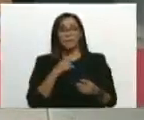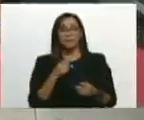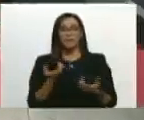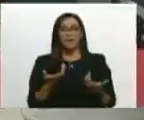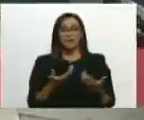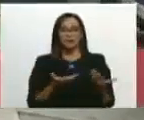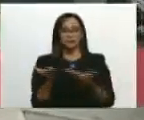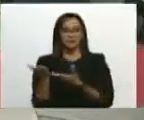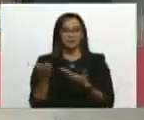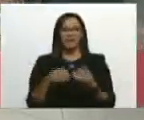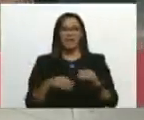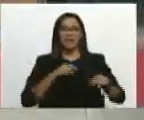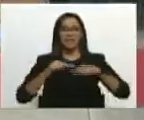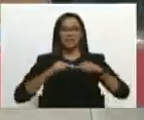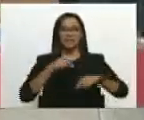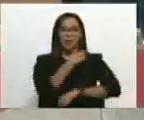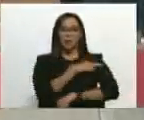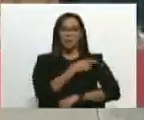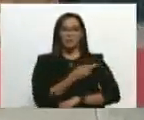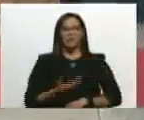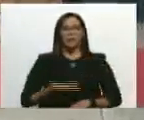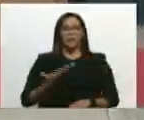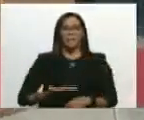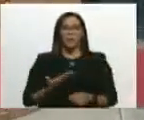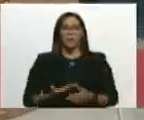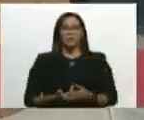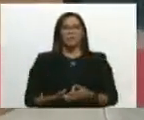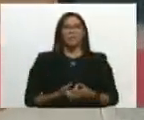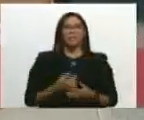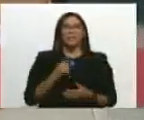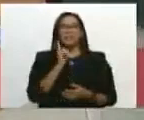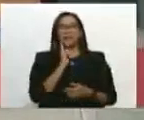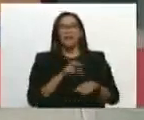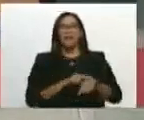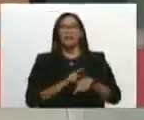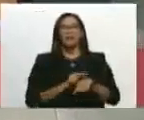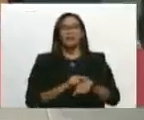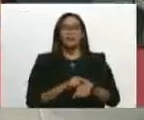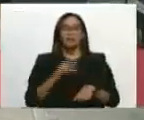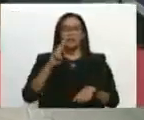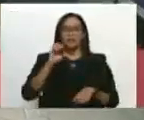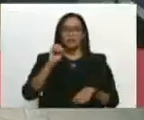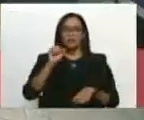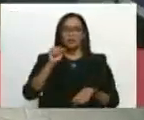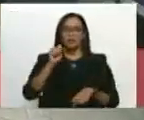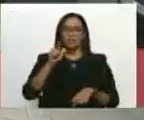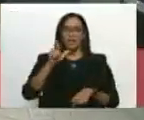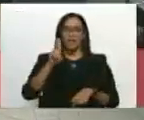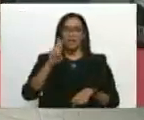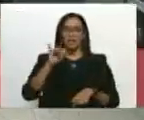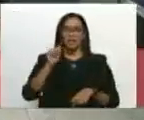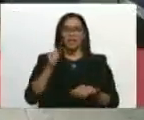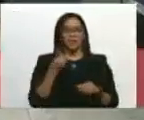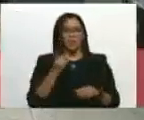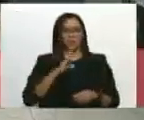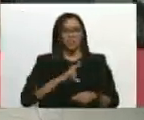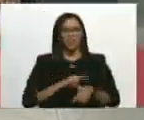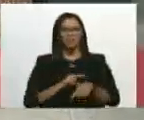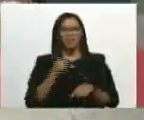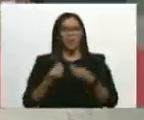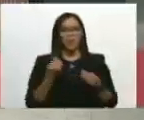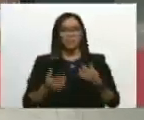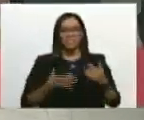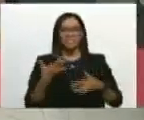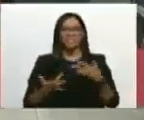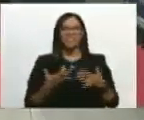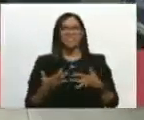a la directora de este hospital importante. Ella es la doctora Rosalvina Hurtado. ¿Cómo está, doctora? ¿Cómo se siente de